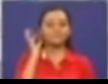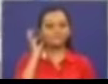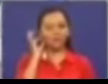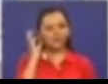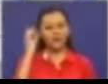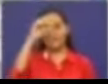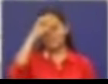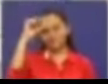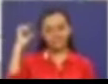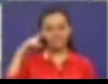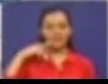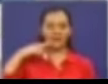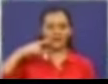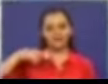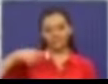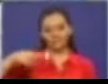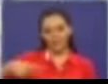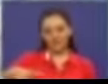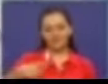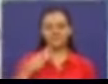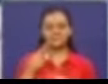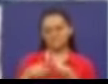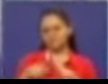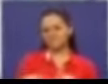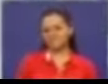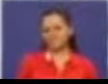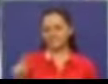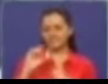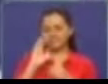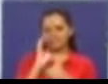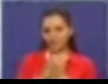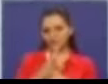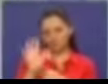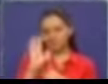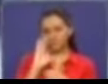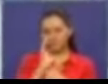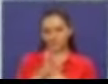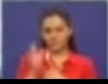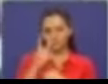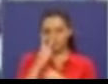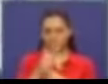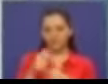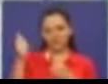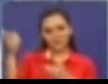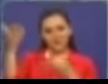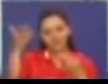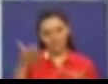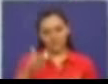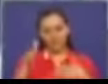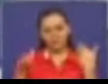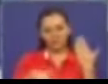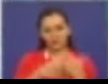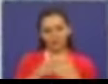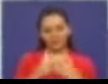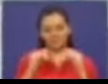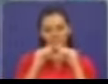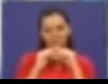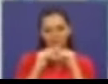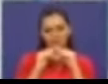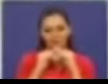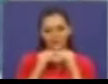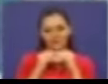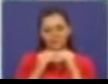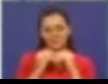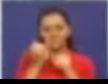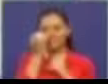Shuar, quichua de la Amazonía. Bienvenidas todos y bienvenidas todas, bienvenidos todos, sobre todo nuestros hermanos de